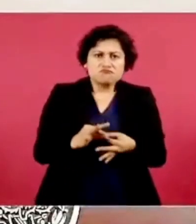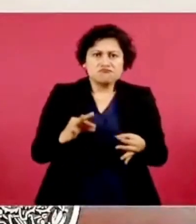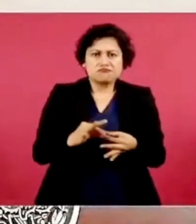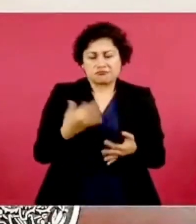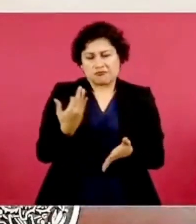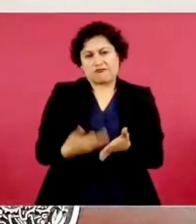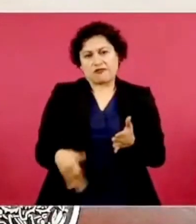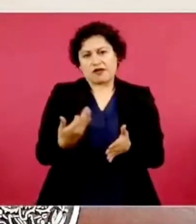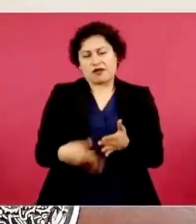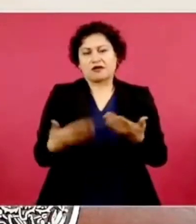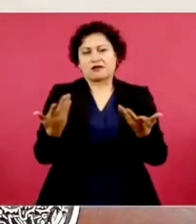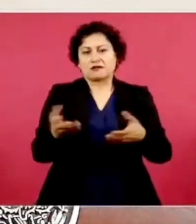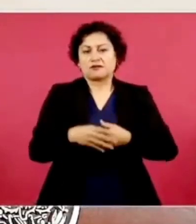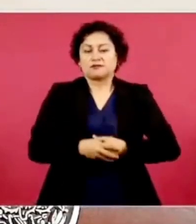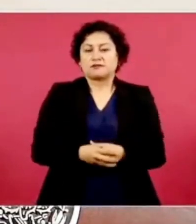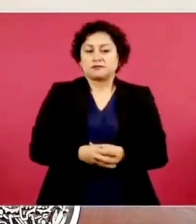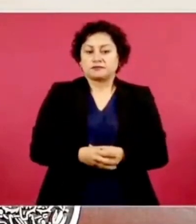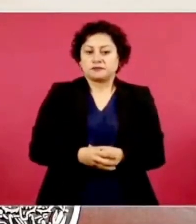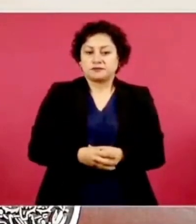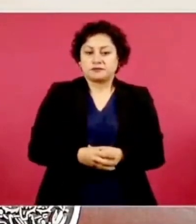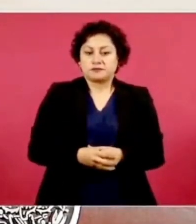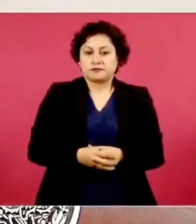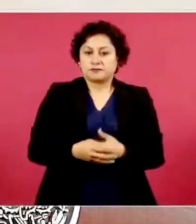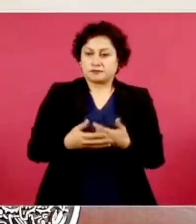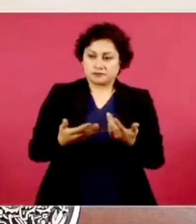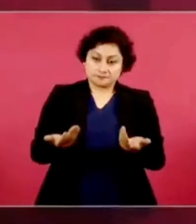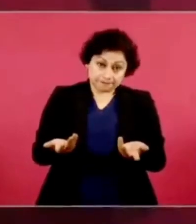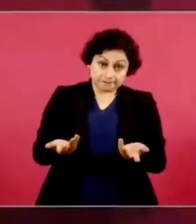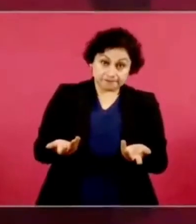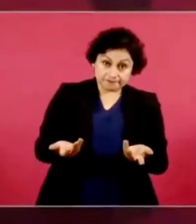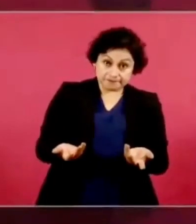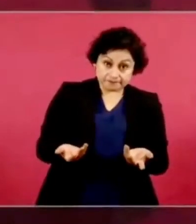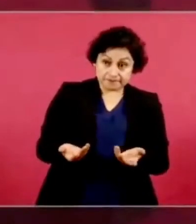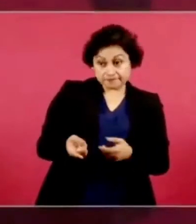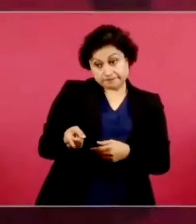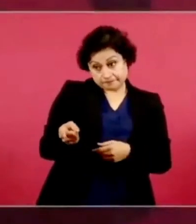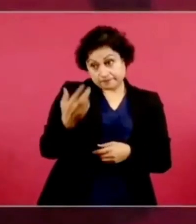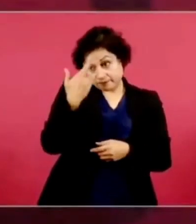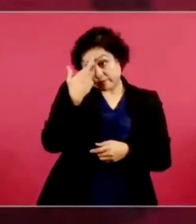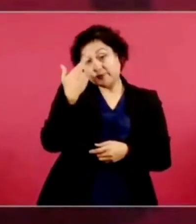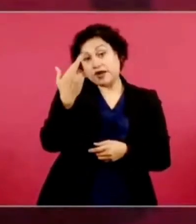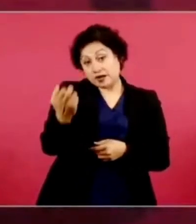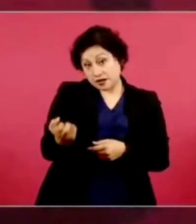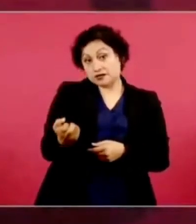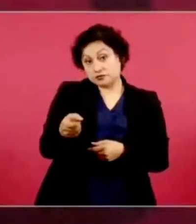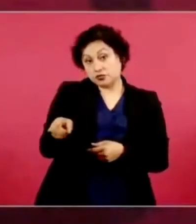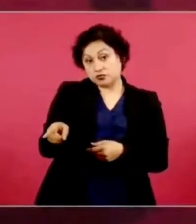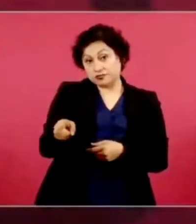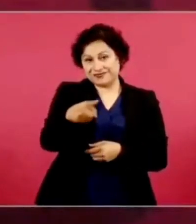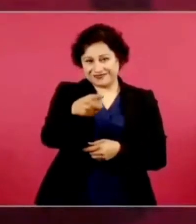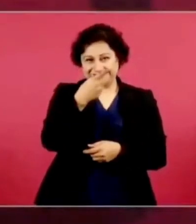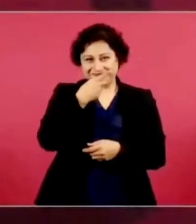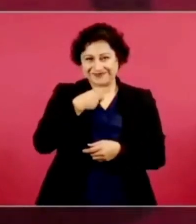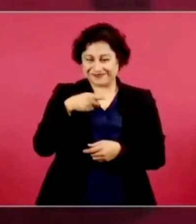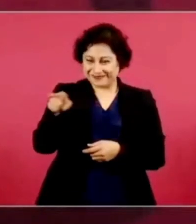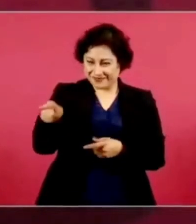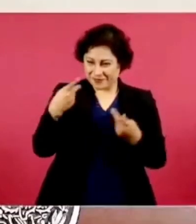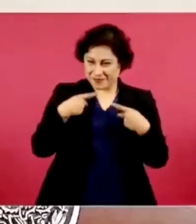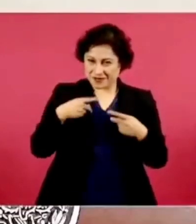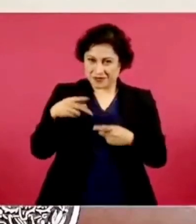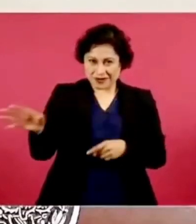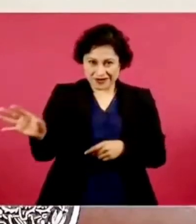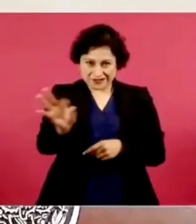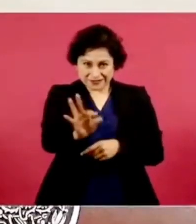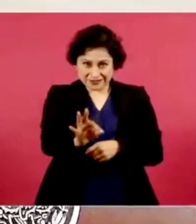quien entrevistaron. Es que hubo mucha humillación. Y nosotros lo que nos propusimos, lo primero